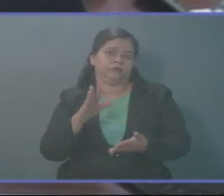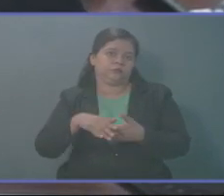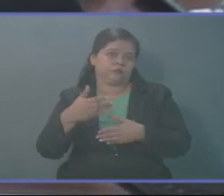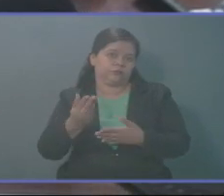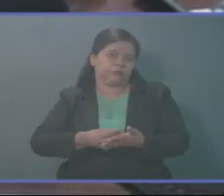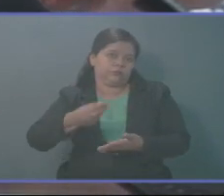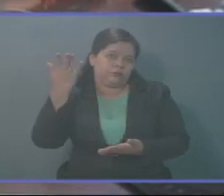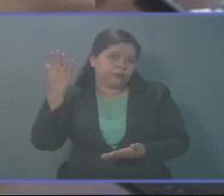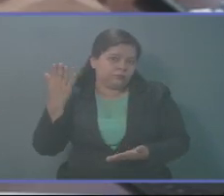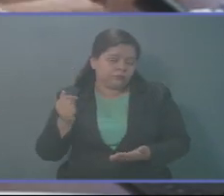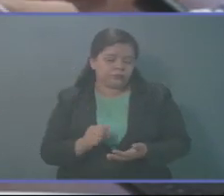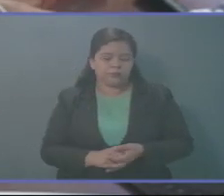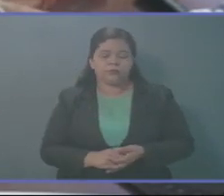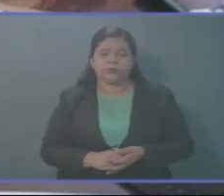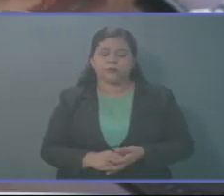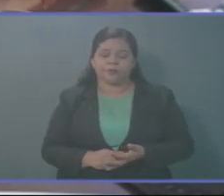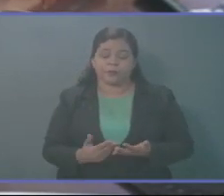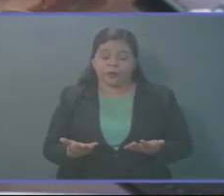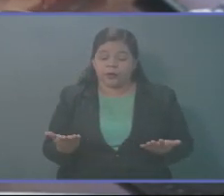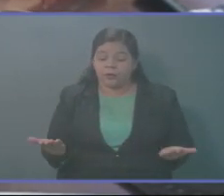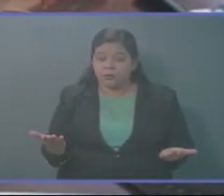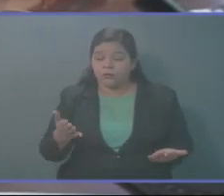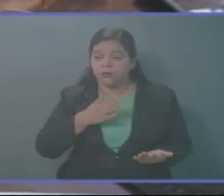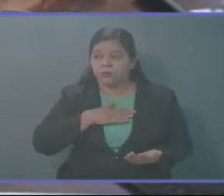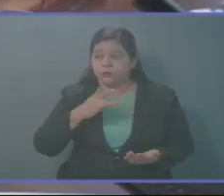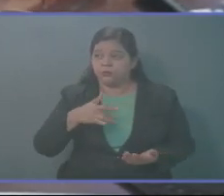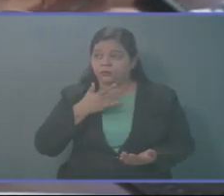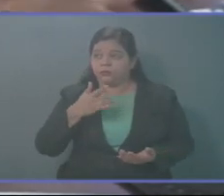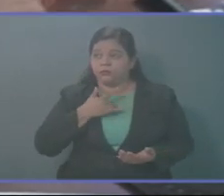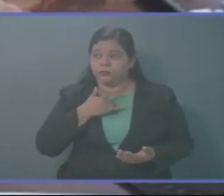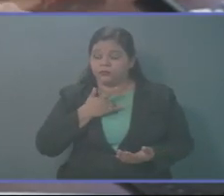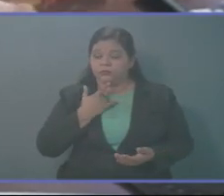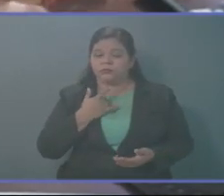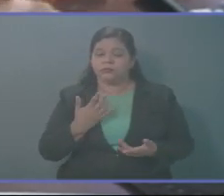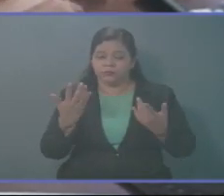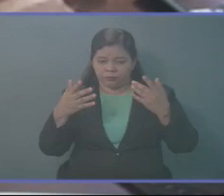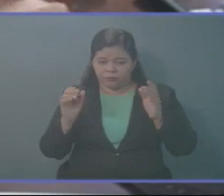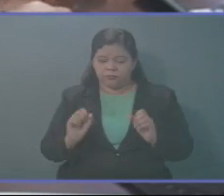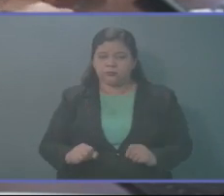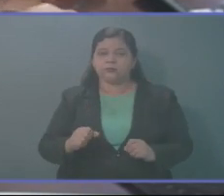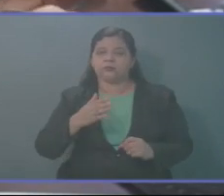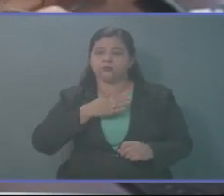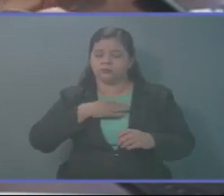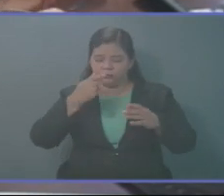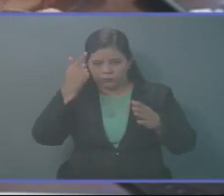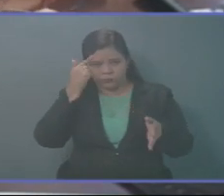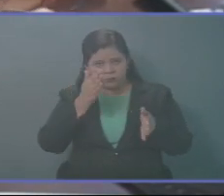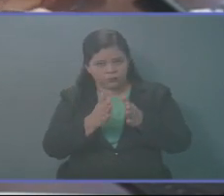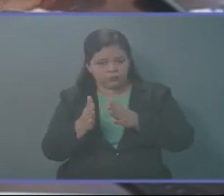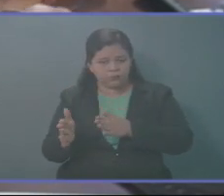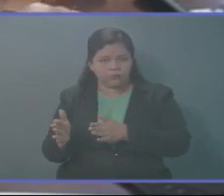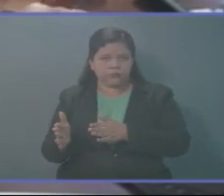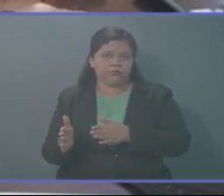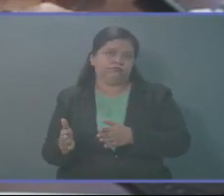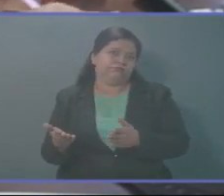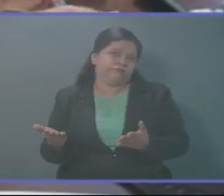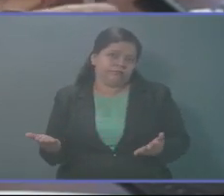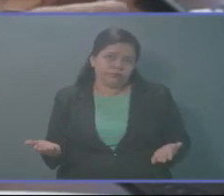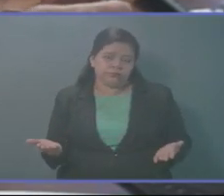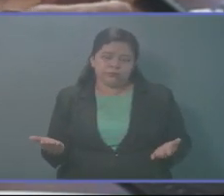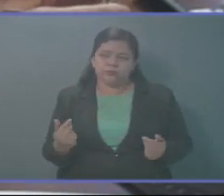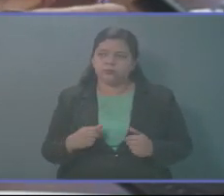de nada. Entonces yo sí siento que podría tener esto lógica bastante si la